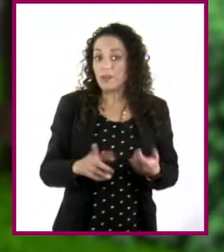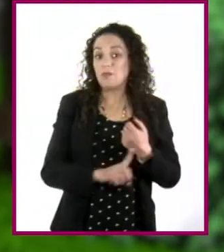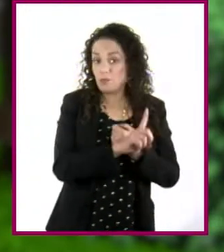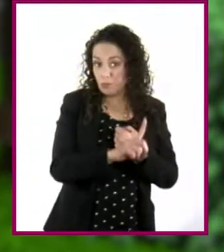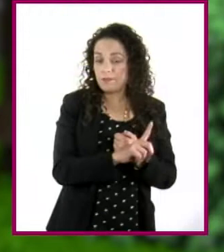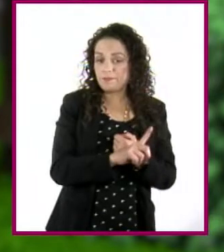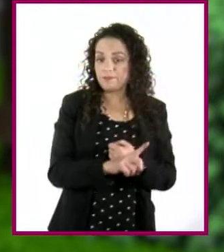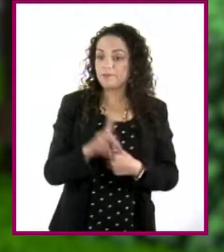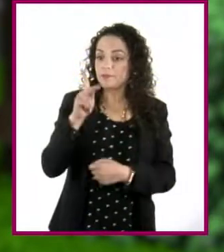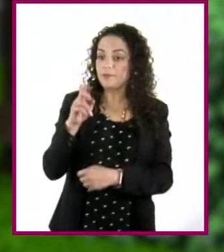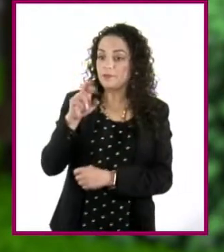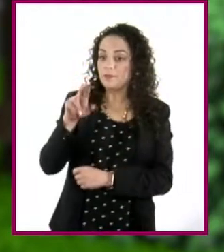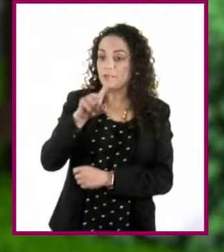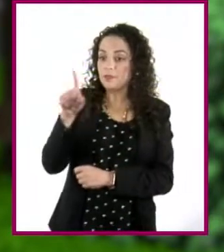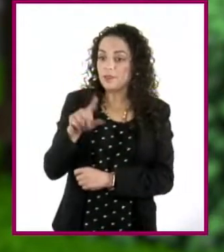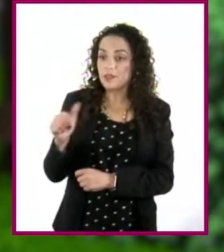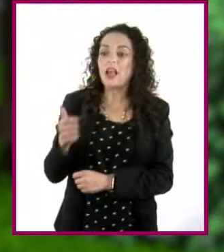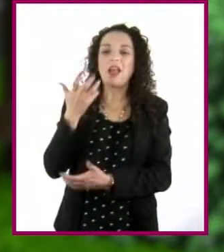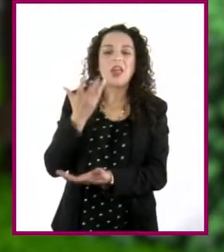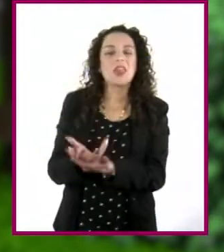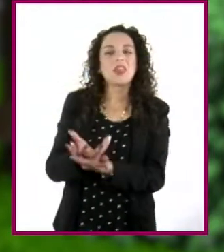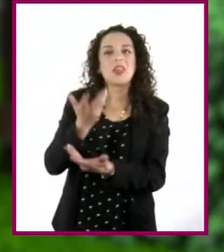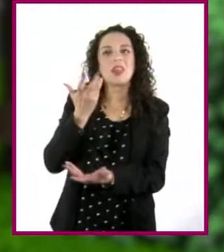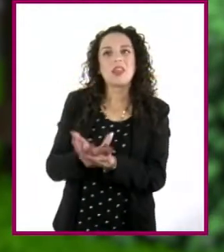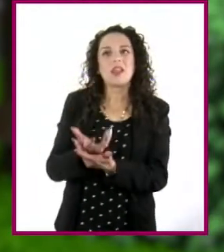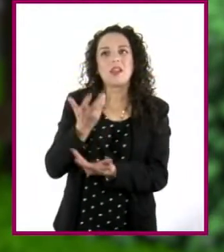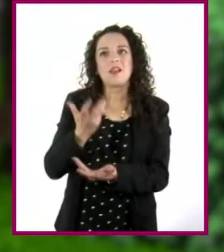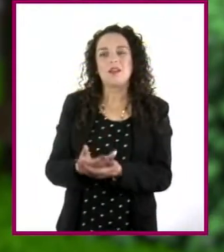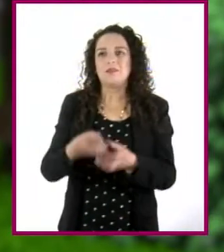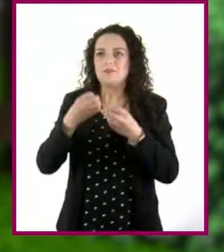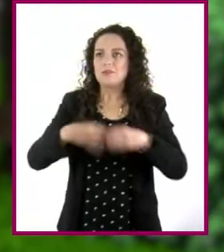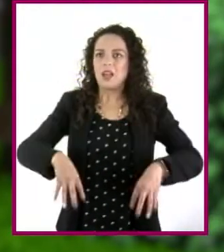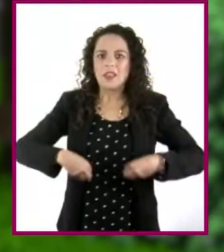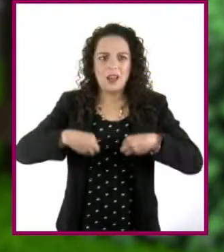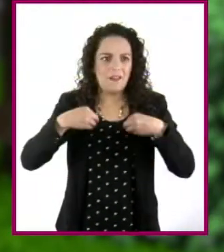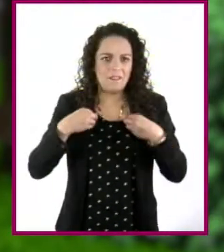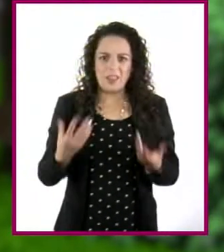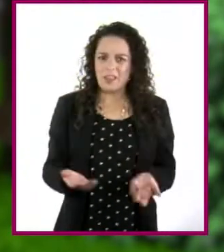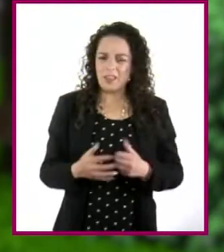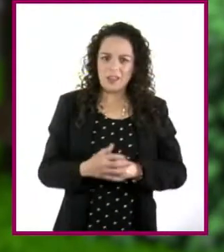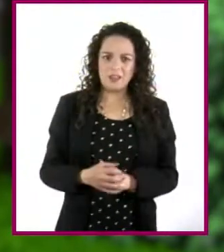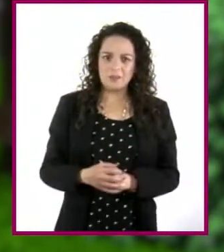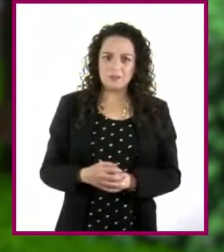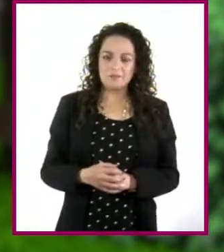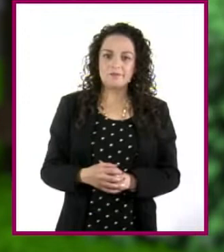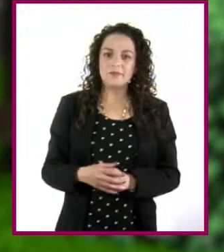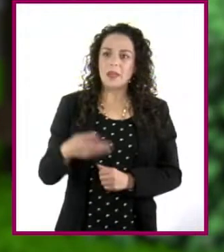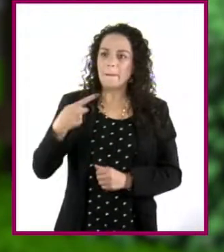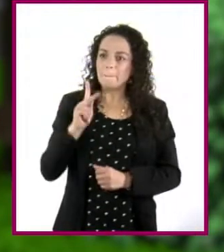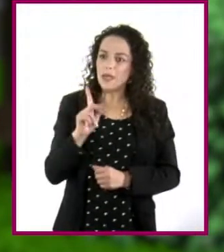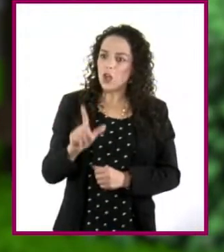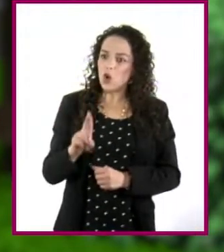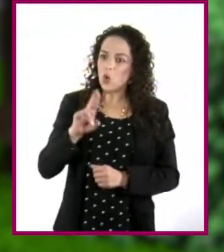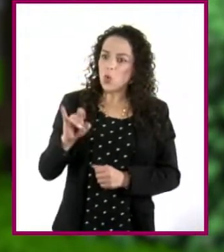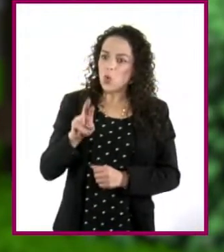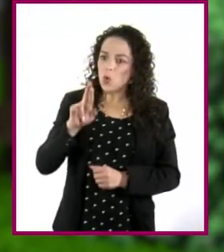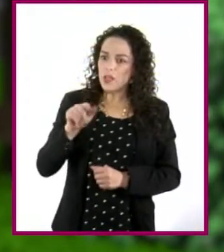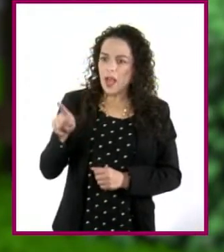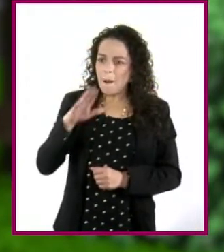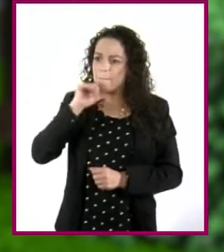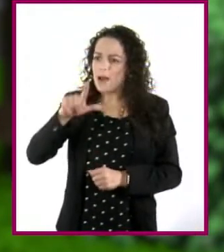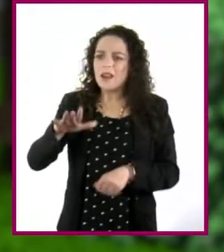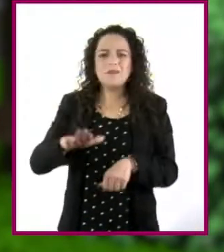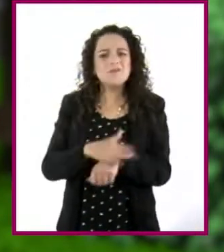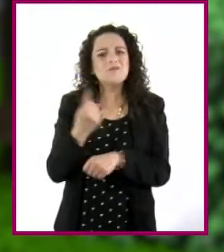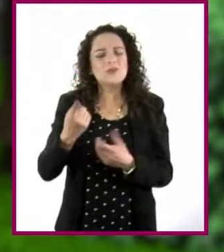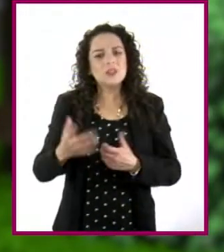decir que nos hace improductivos. El que no entiendo qué tiene de malo es la lujuria. ¿Por qué está